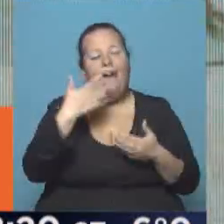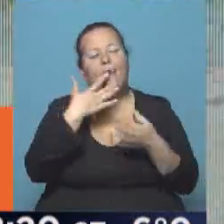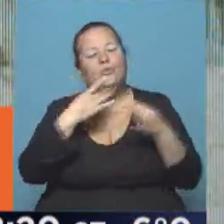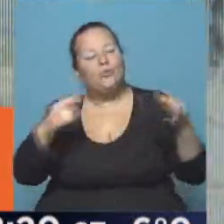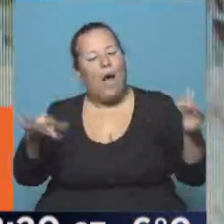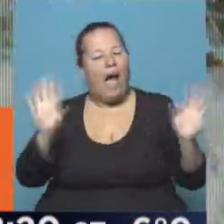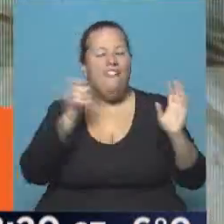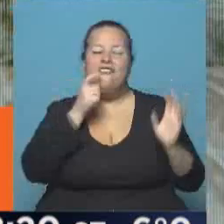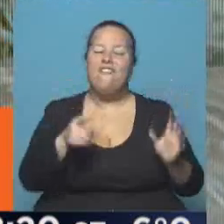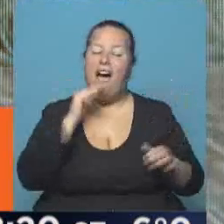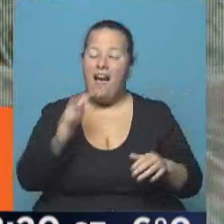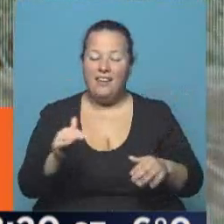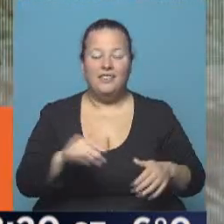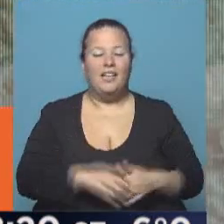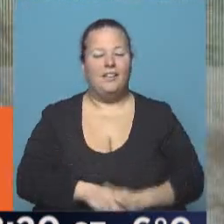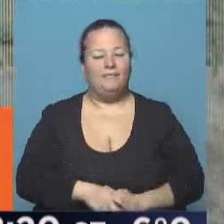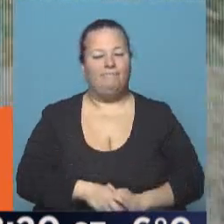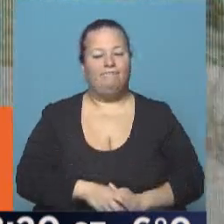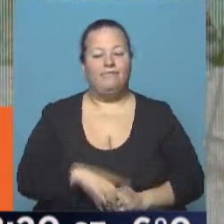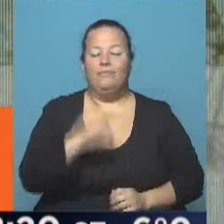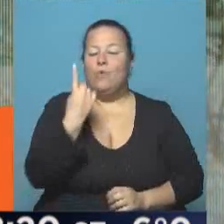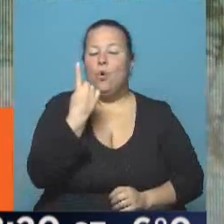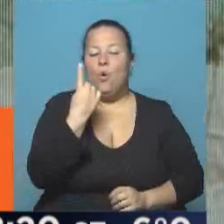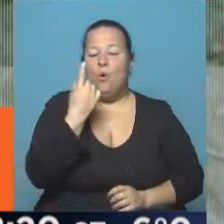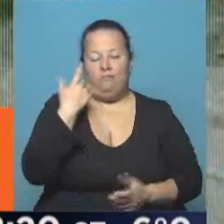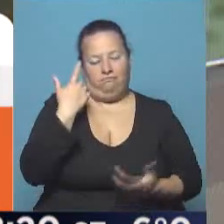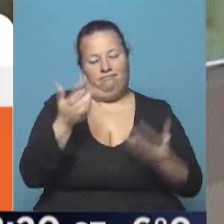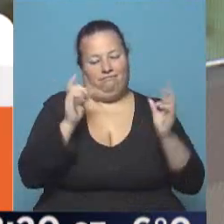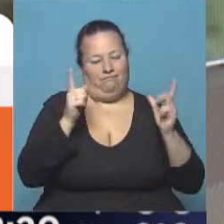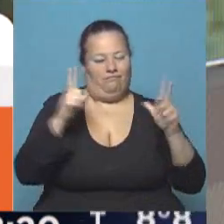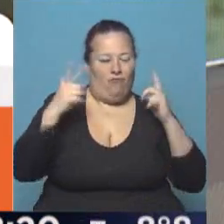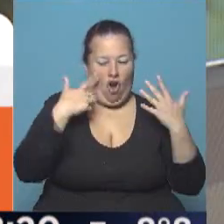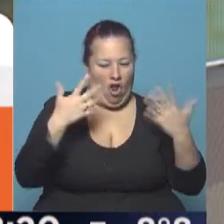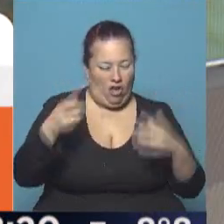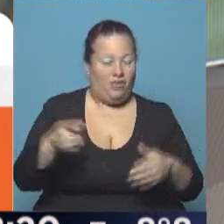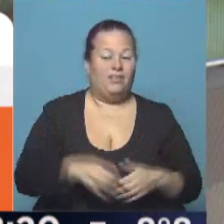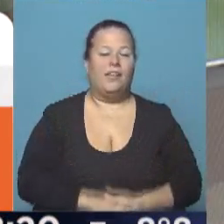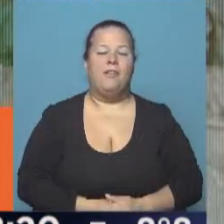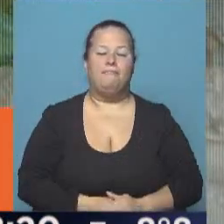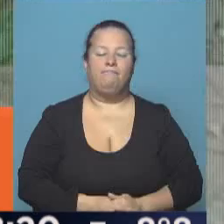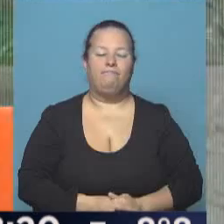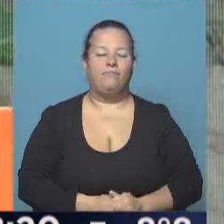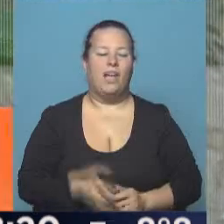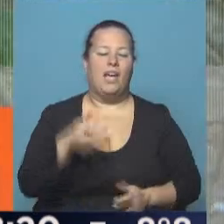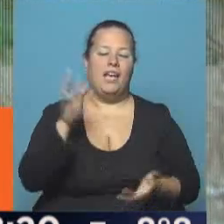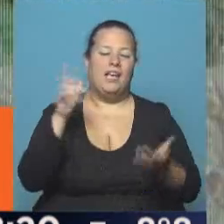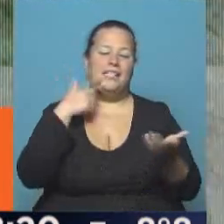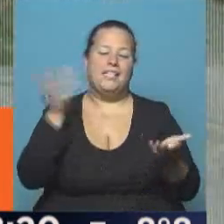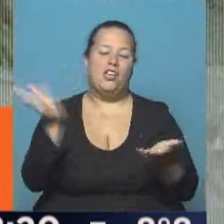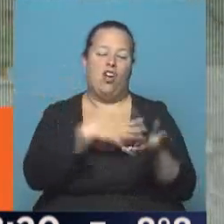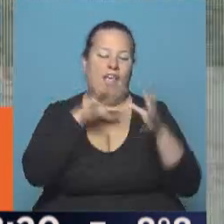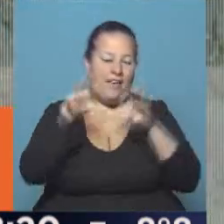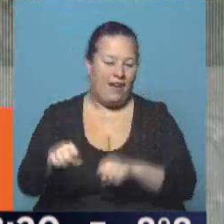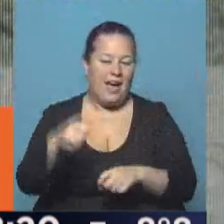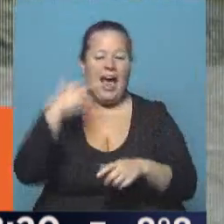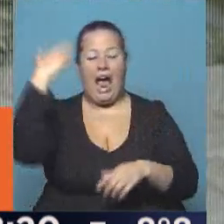simple, muy sencillo, con una capacidad mediática muy grande, entre la destrucción de una invasión y el